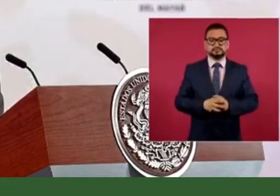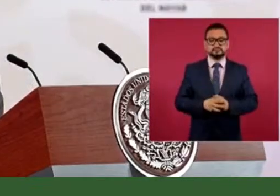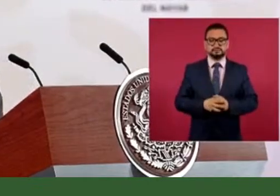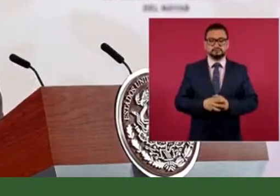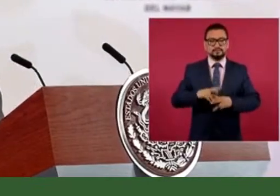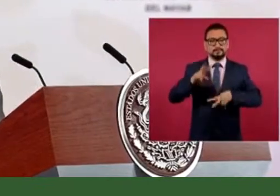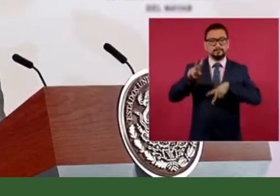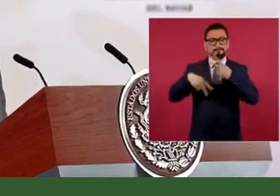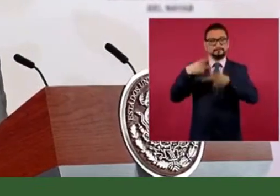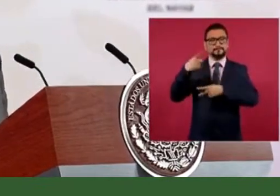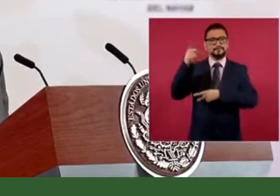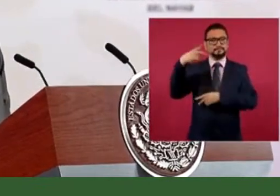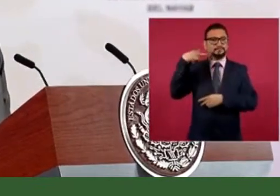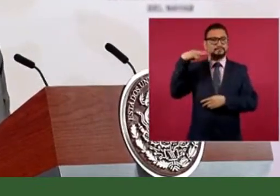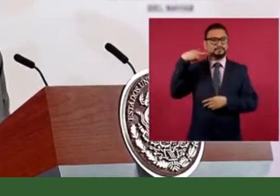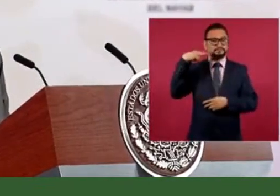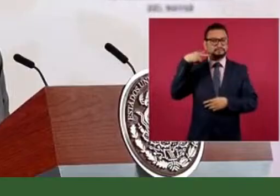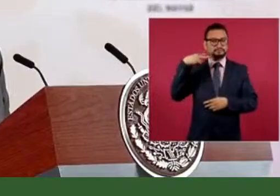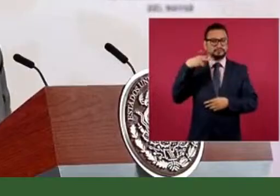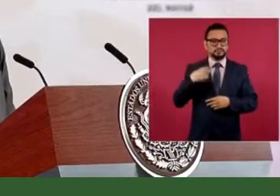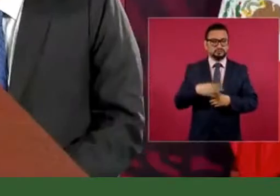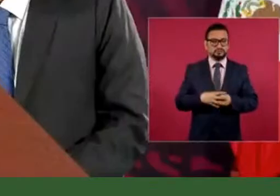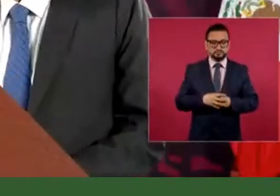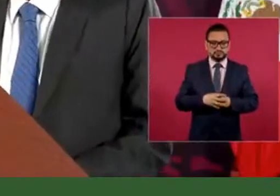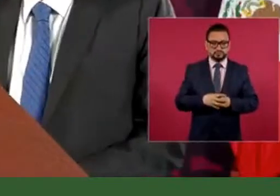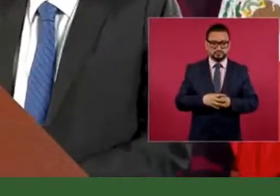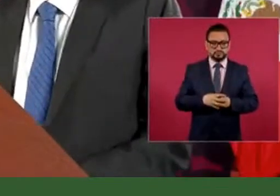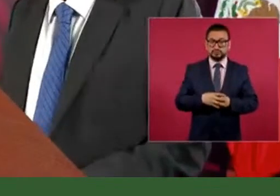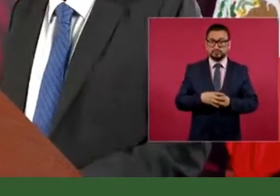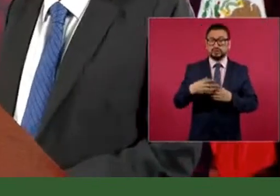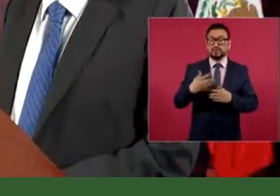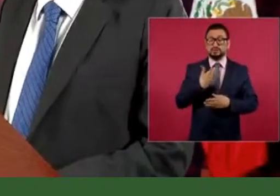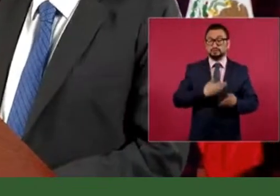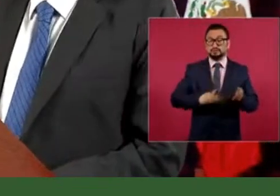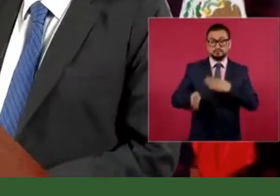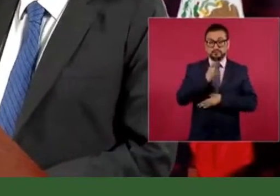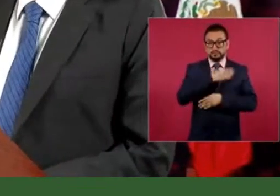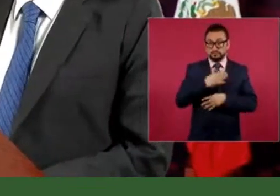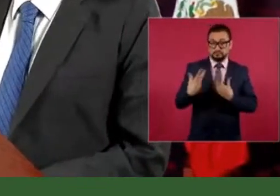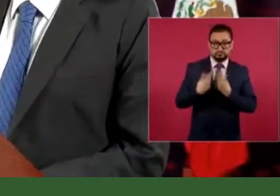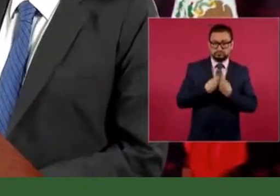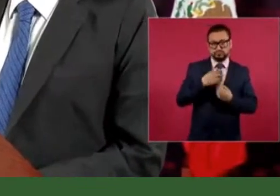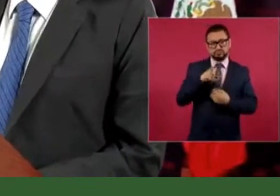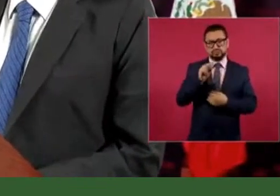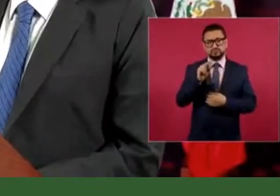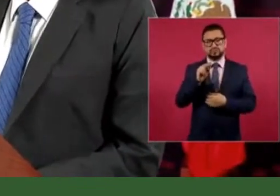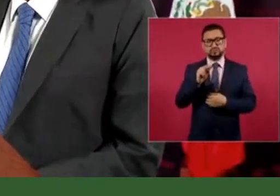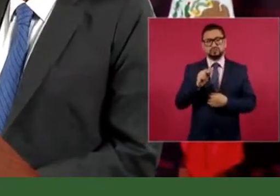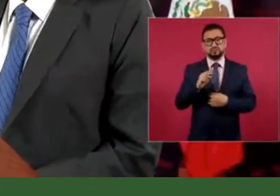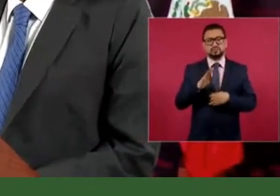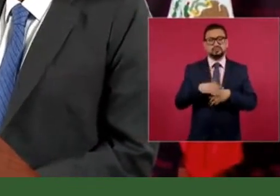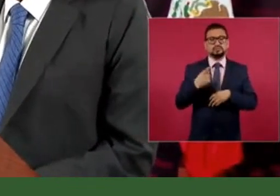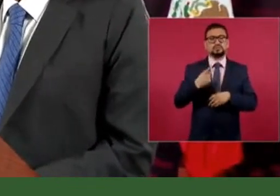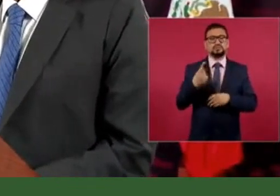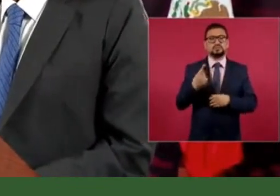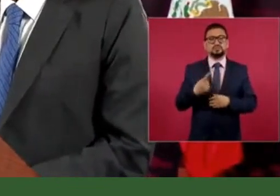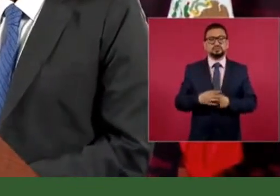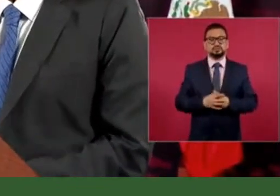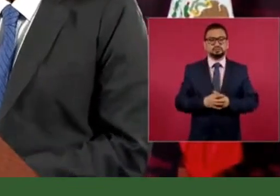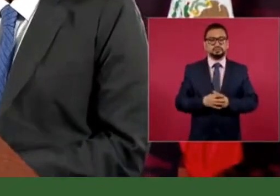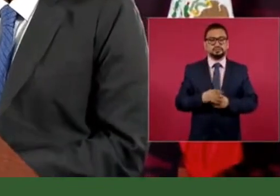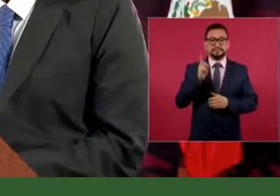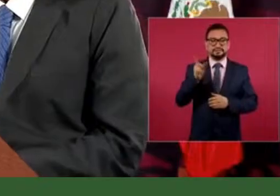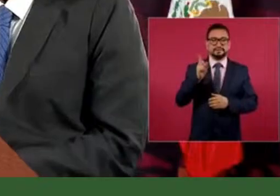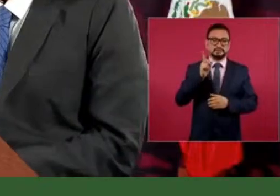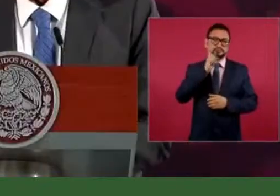vamos a estar en Veracruz. No va a estar ya conmigo la presidenta electa porque ella